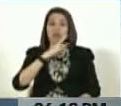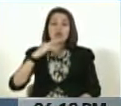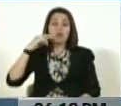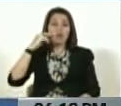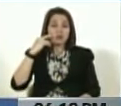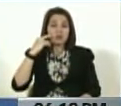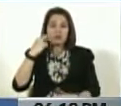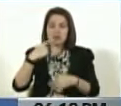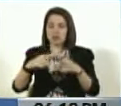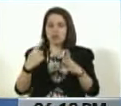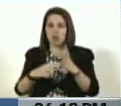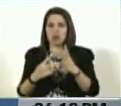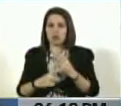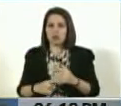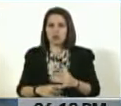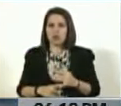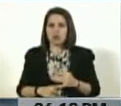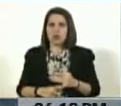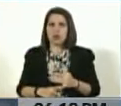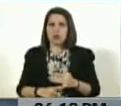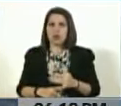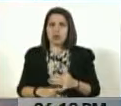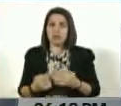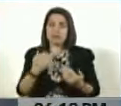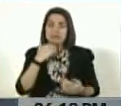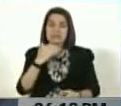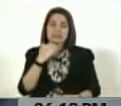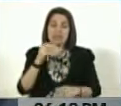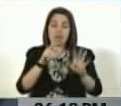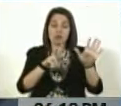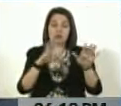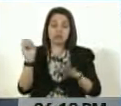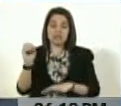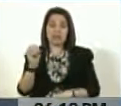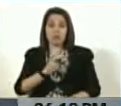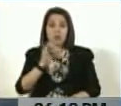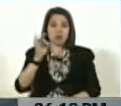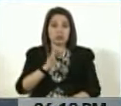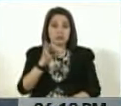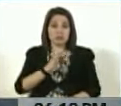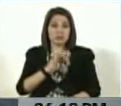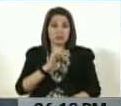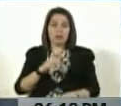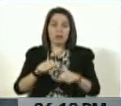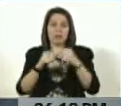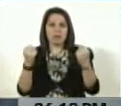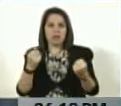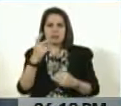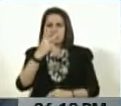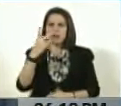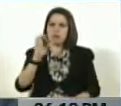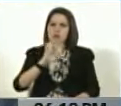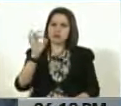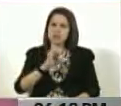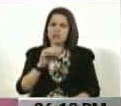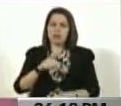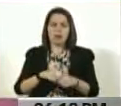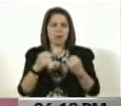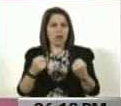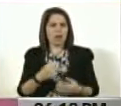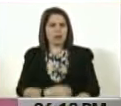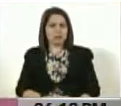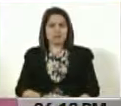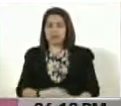y afines. Exacto. Que era, dedicaban casi que el 80% de dulces y afines y el 20% de pan. Eso era lo que sucedía en algunas panaderías. Y